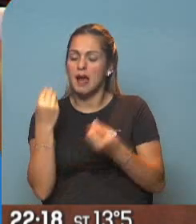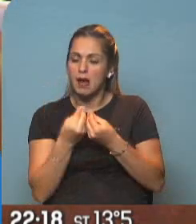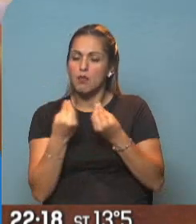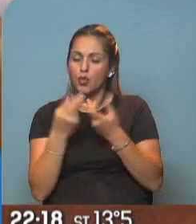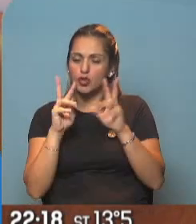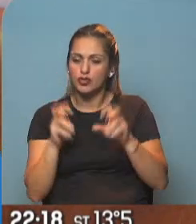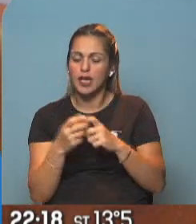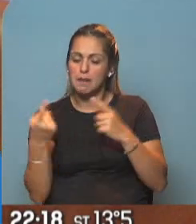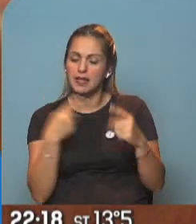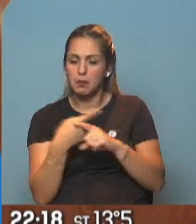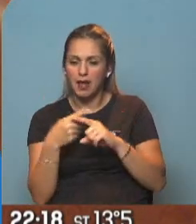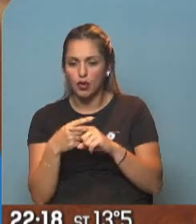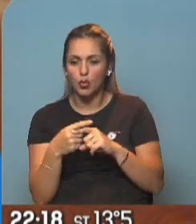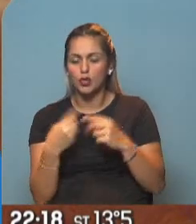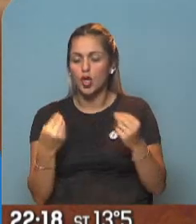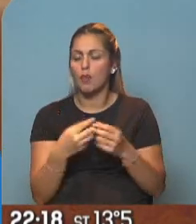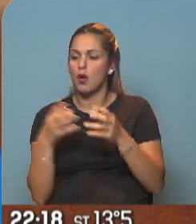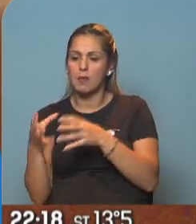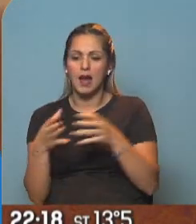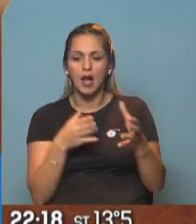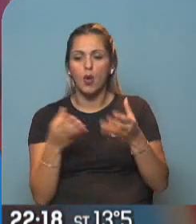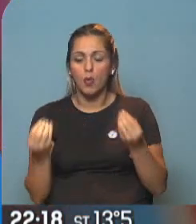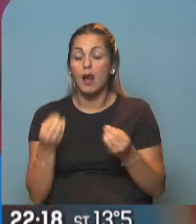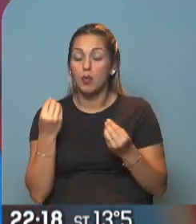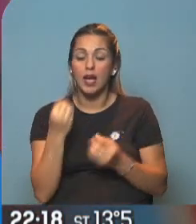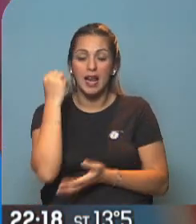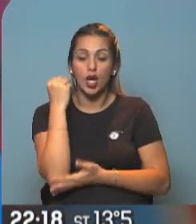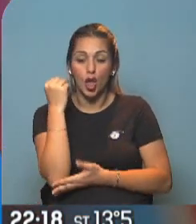discutir alternativas, para un lado o para el otro, porque la economía sí,